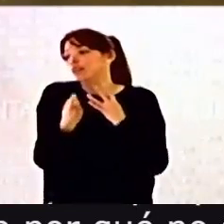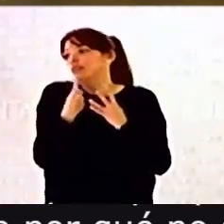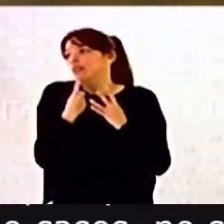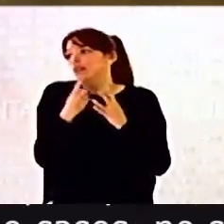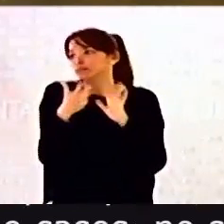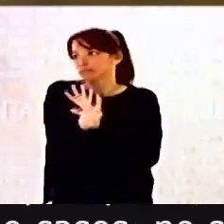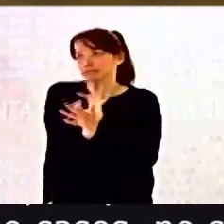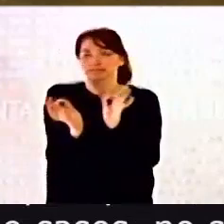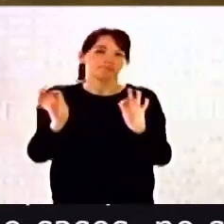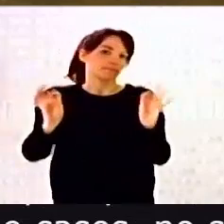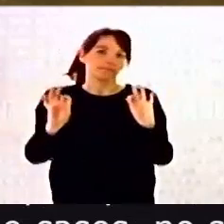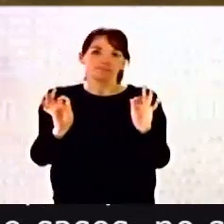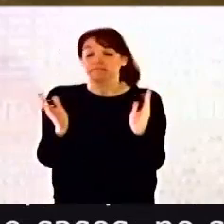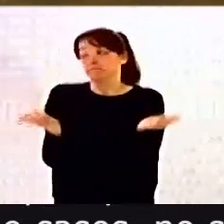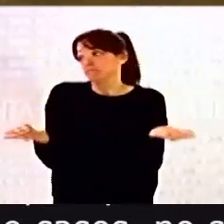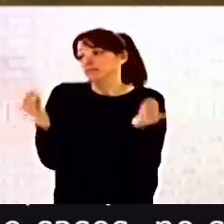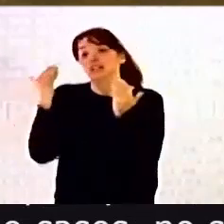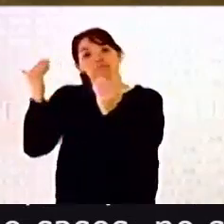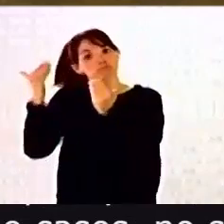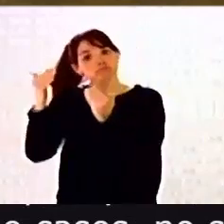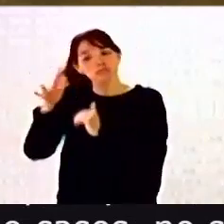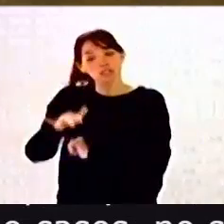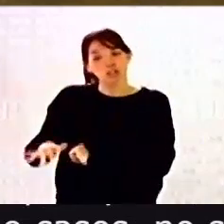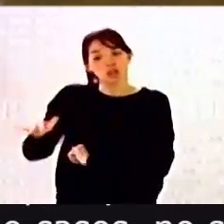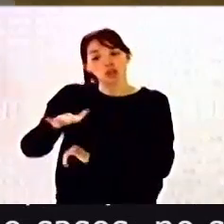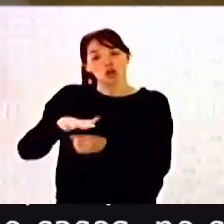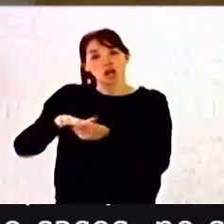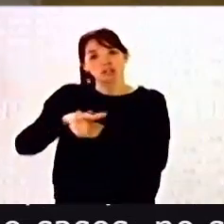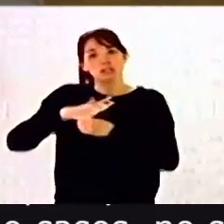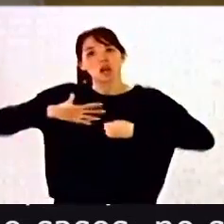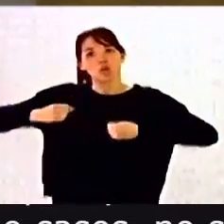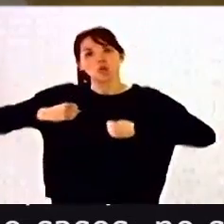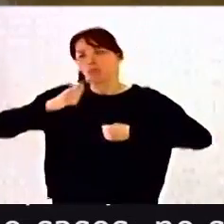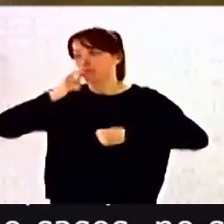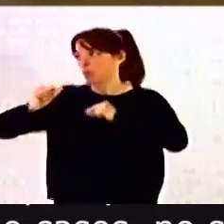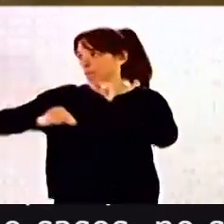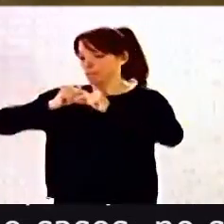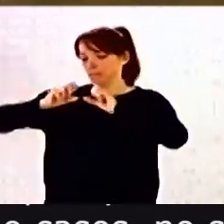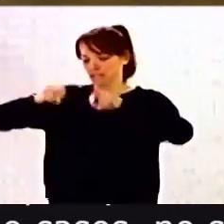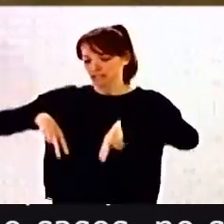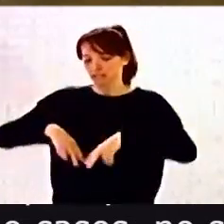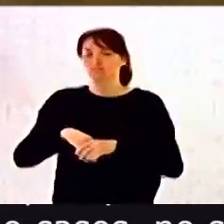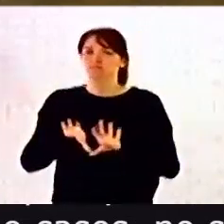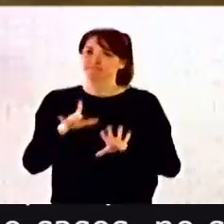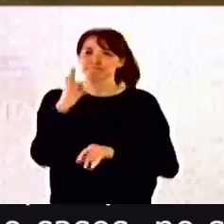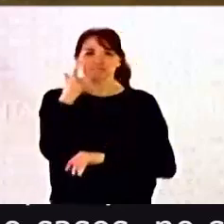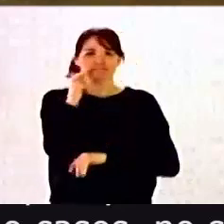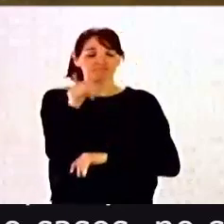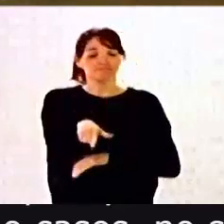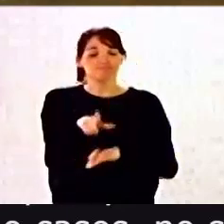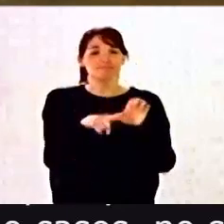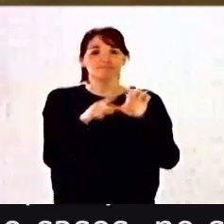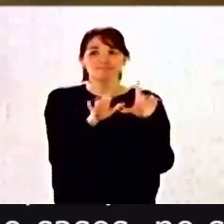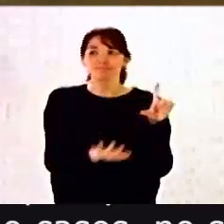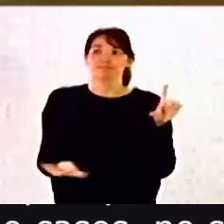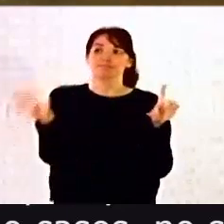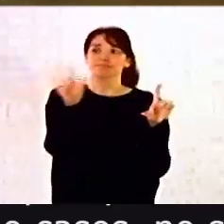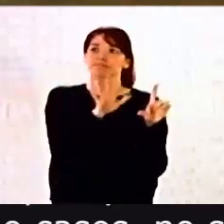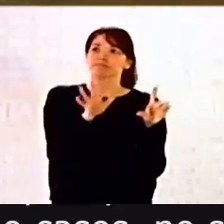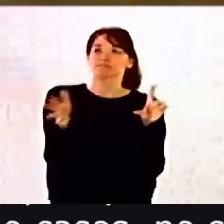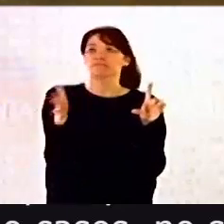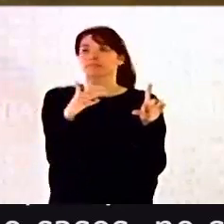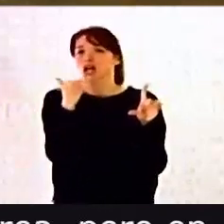que bueno, pues felicitar a ese área de salud porque esté libre. Pero mire, en Extremadura tenemos